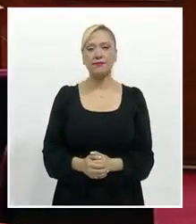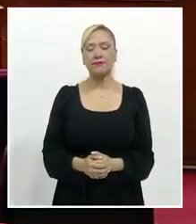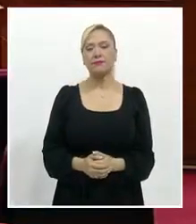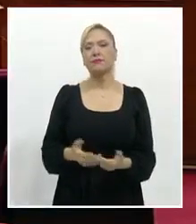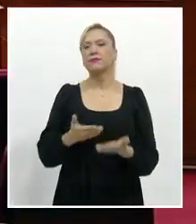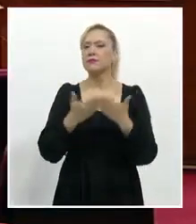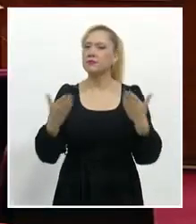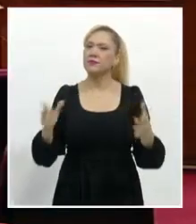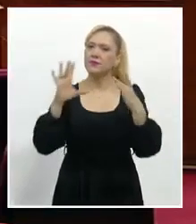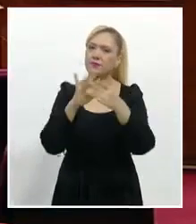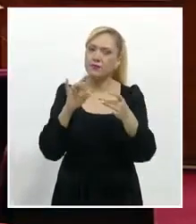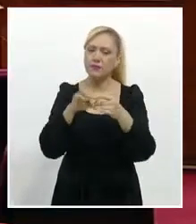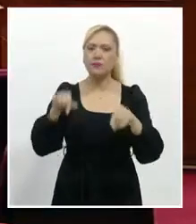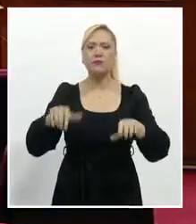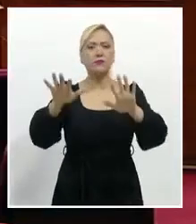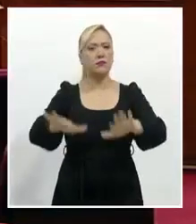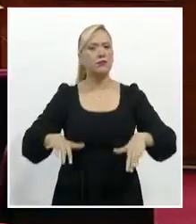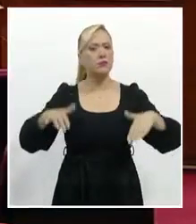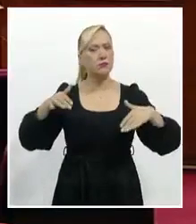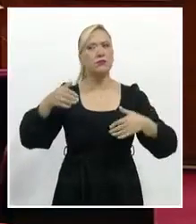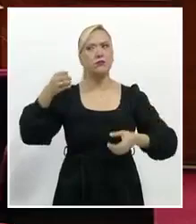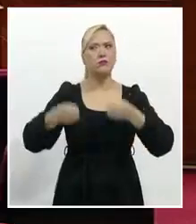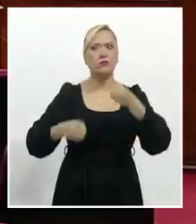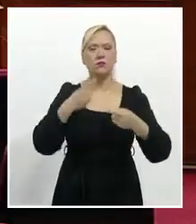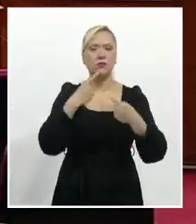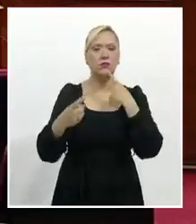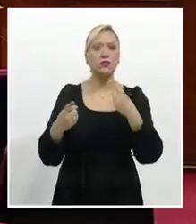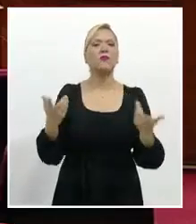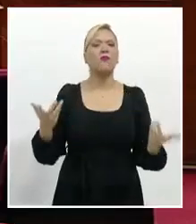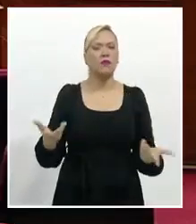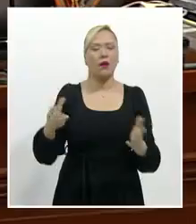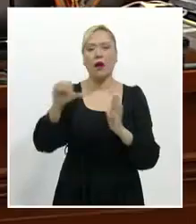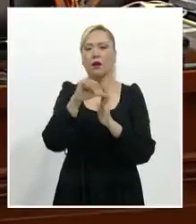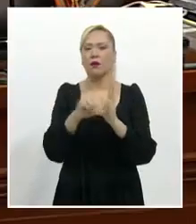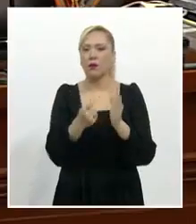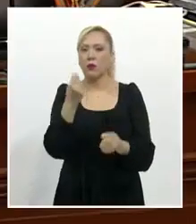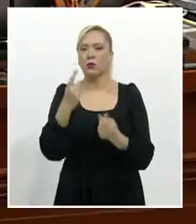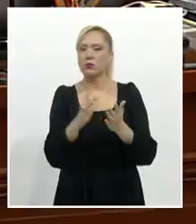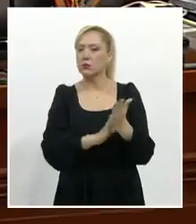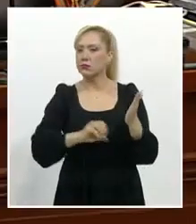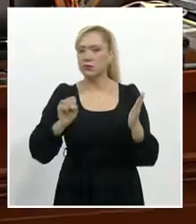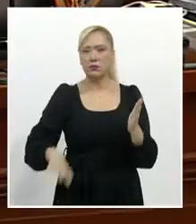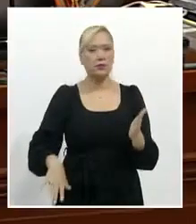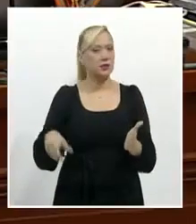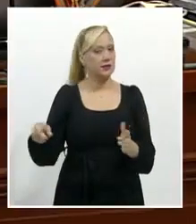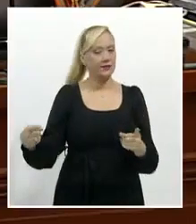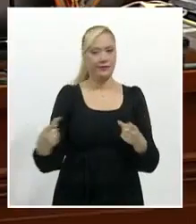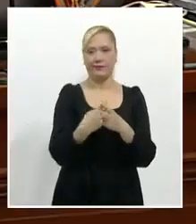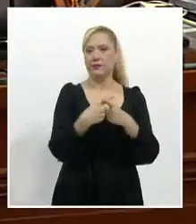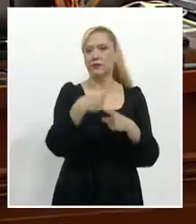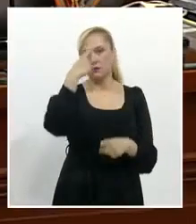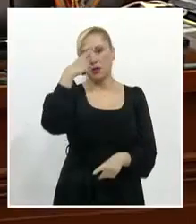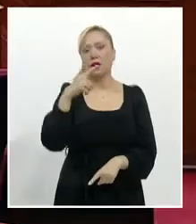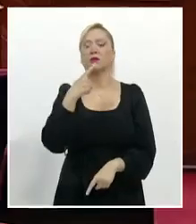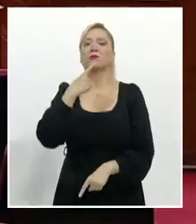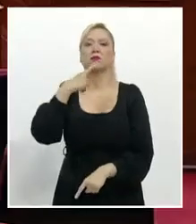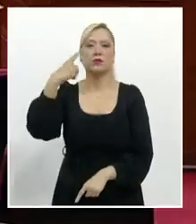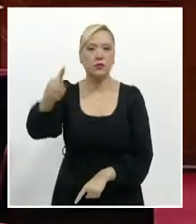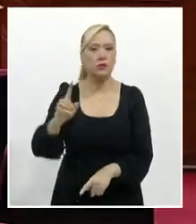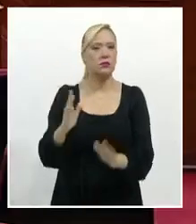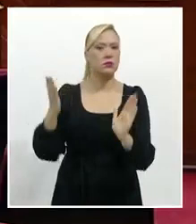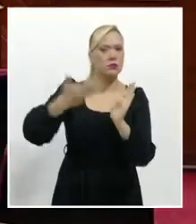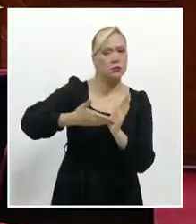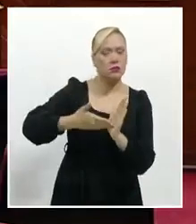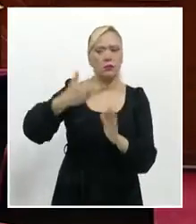Citlali, te comento que el Pleno también invalidó artículos que distorsionaban el sistema nacional establecido para la denuncia, determinación y sanción